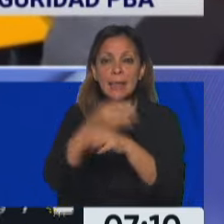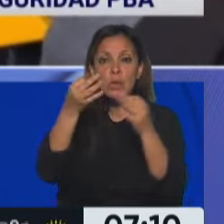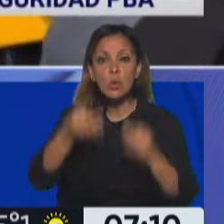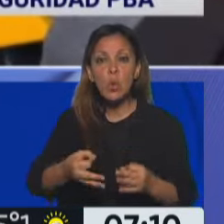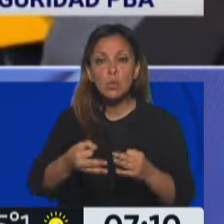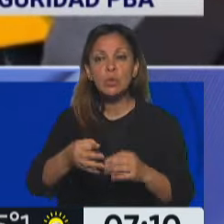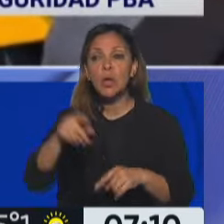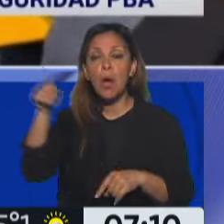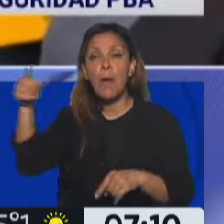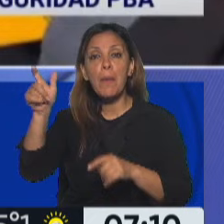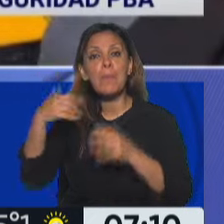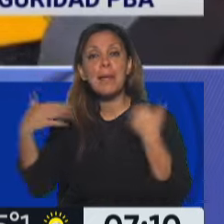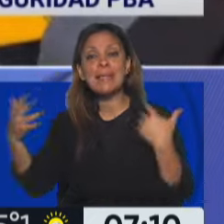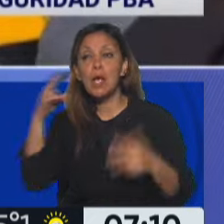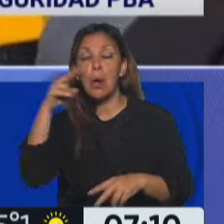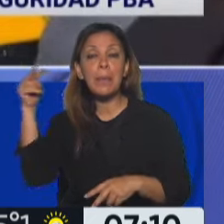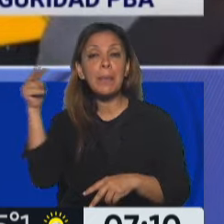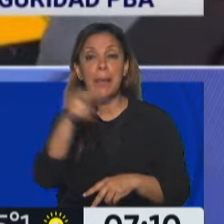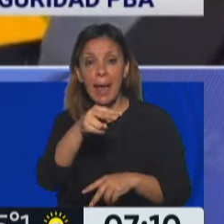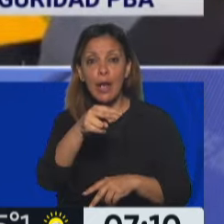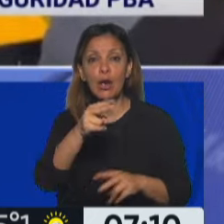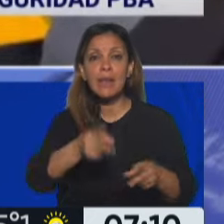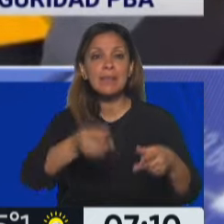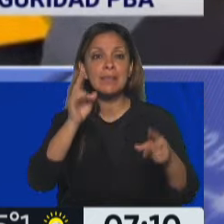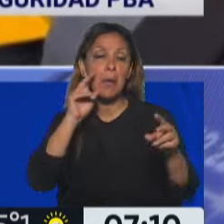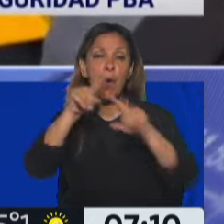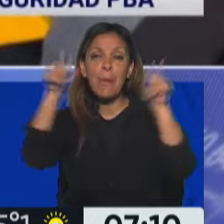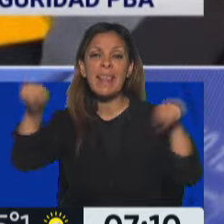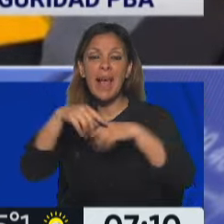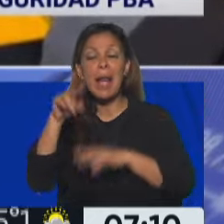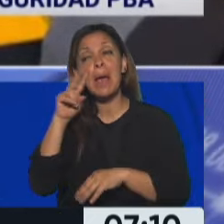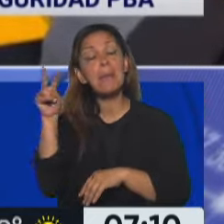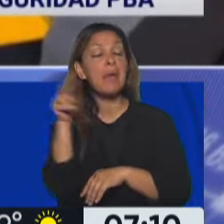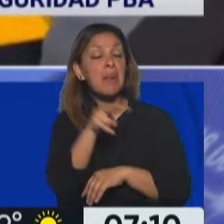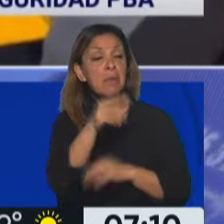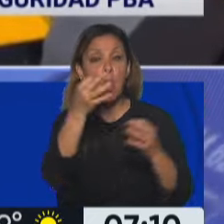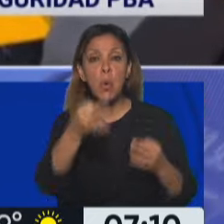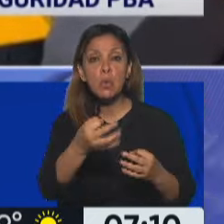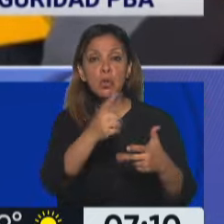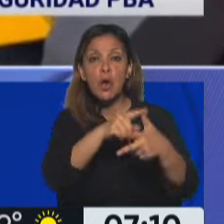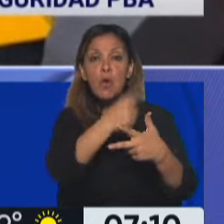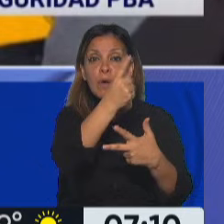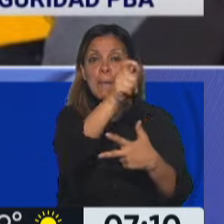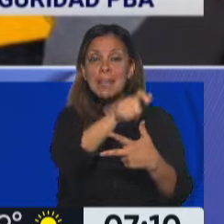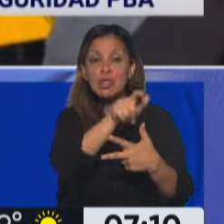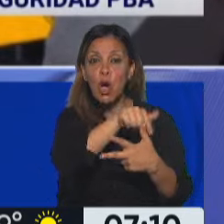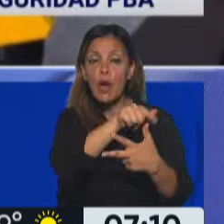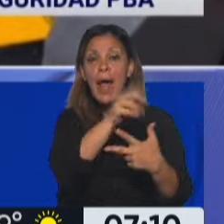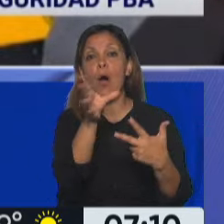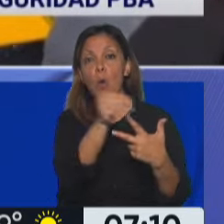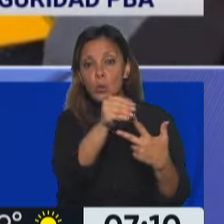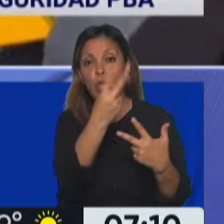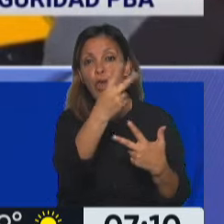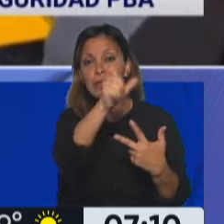que encontramos estaba acompañada en el mismo departamento, se veían por una ventana. Entonces, lo que ustedes pueden reconstruir es que esta persona estaba acompañada. Esa